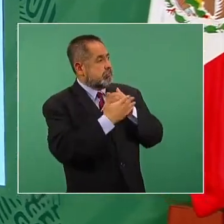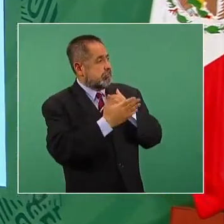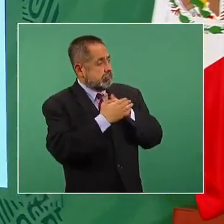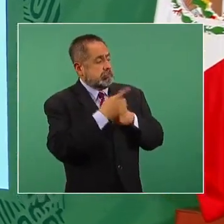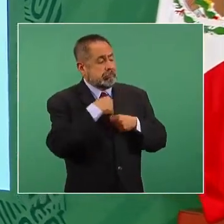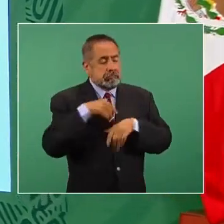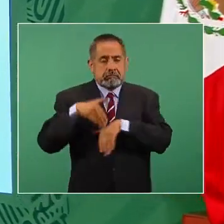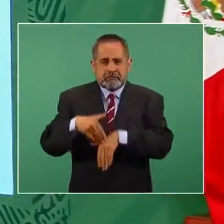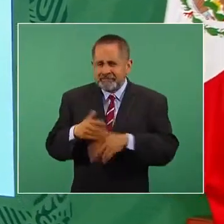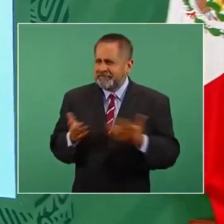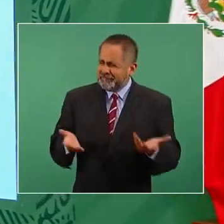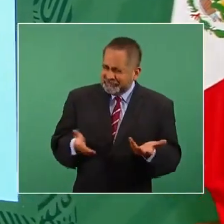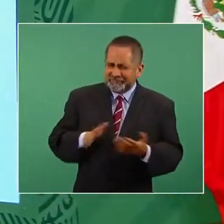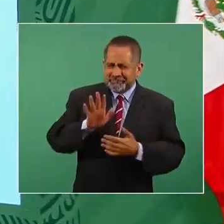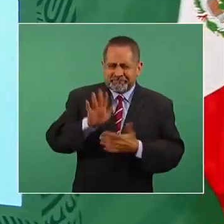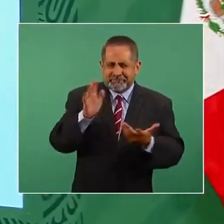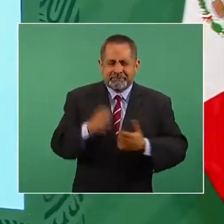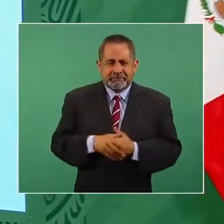no contaba.